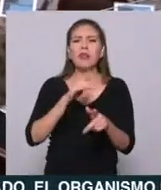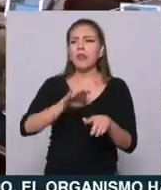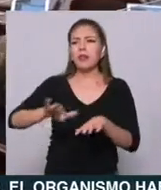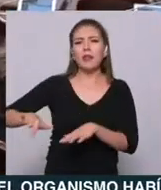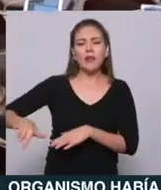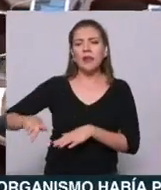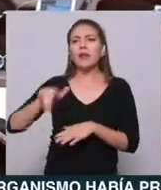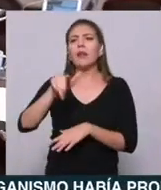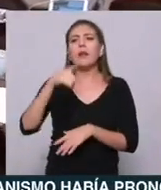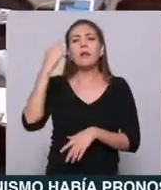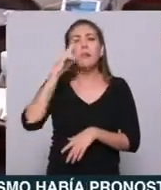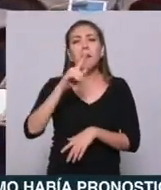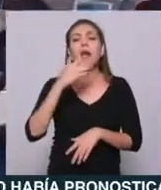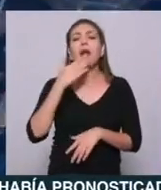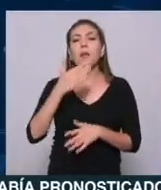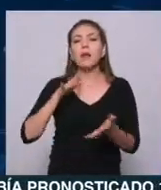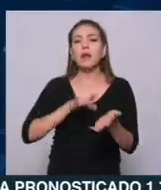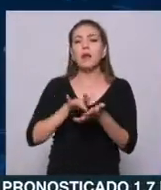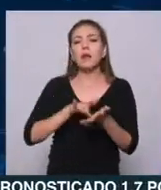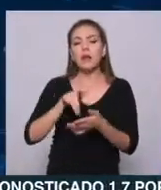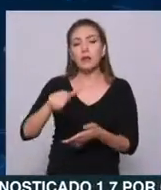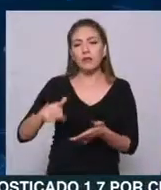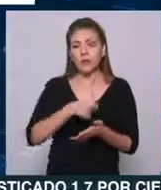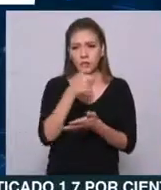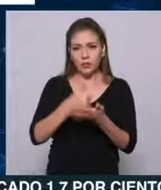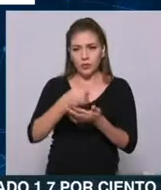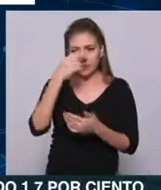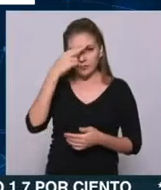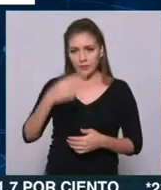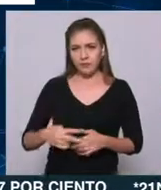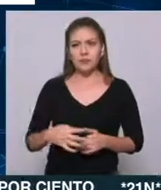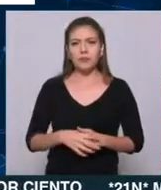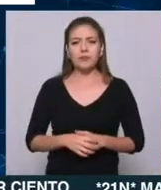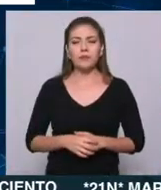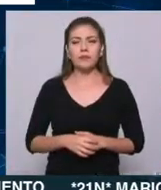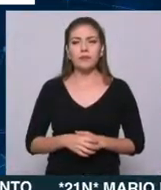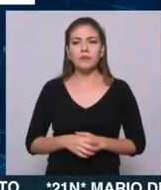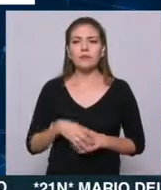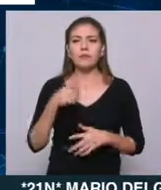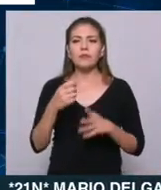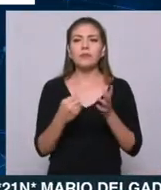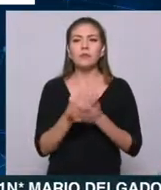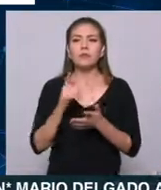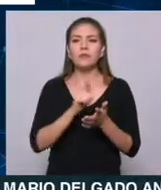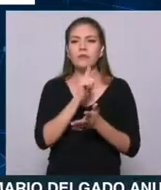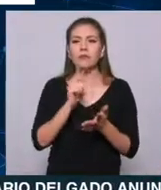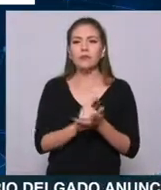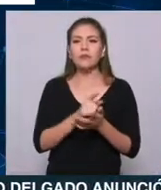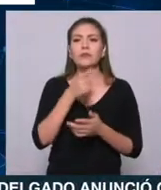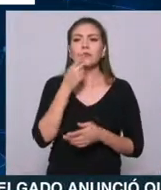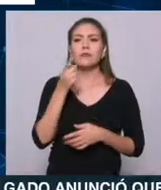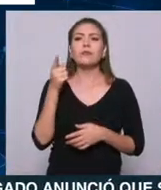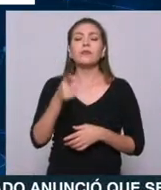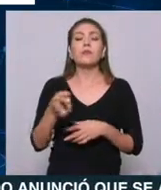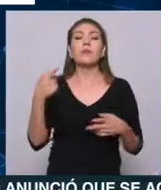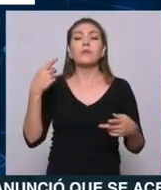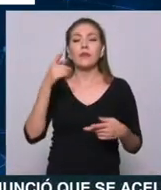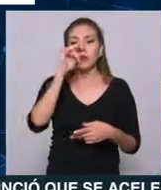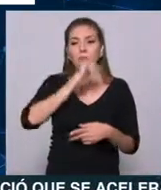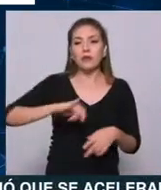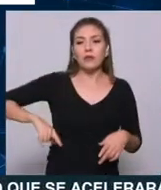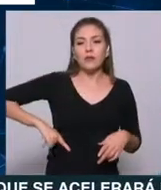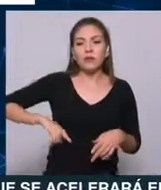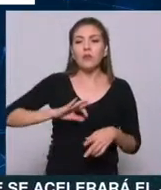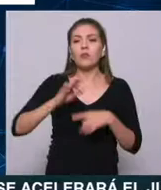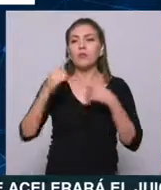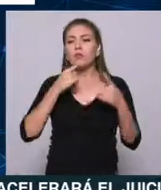nueva ley establece en el artículo 17 que la persona titular de la jefatura de gobierno podrá celebrar convenios con la Guardia Nacional para la realización de